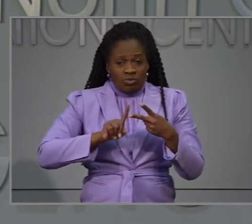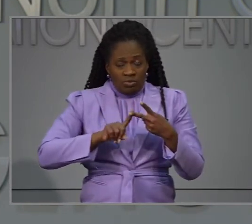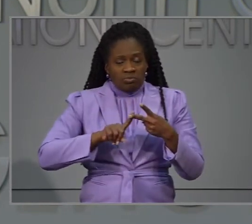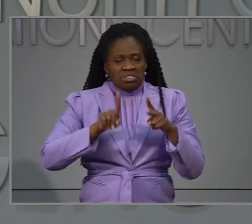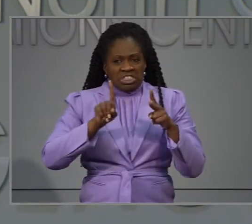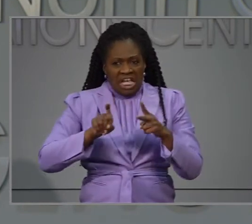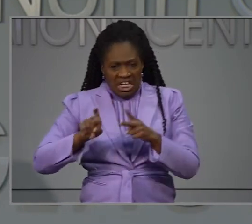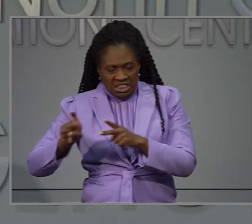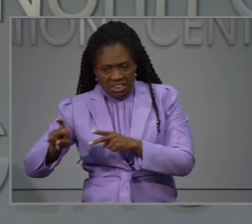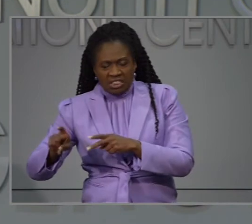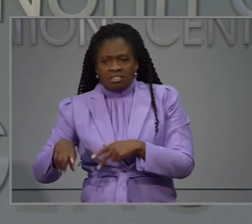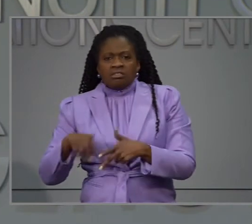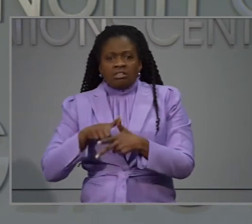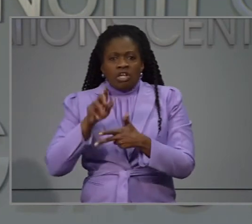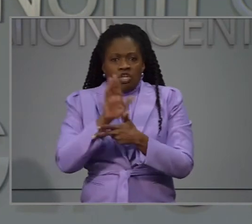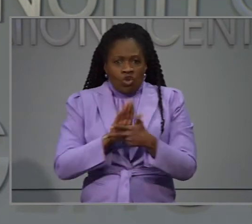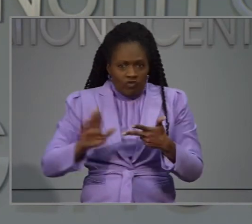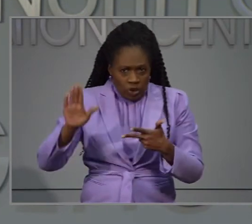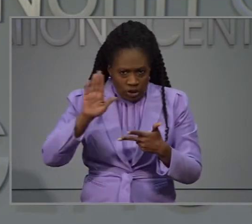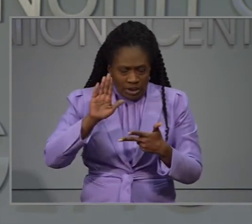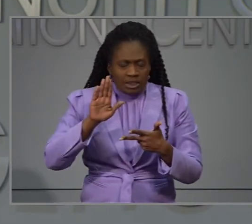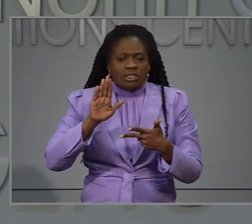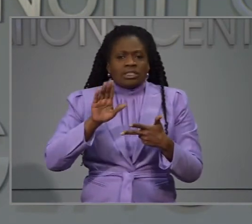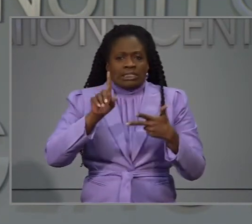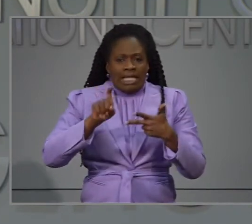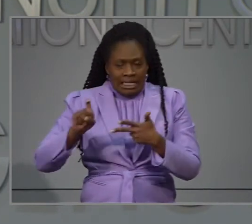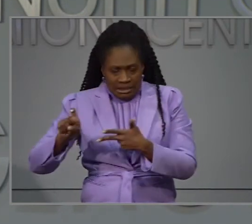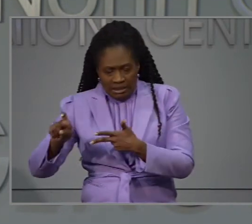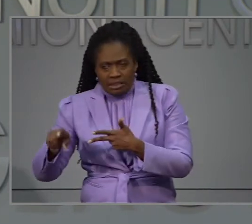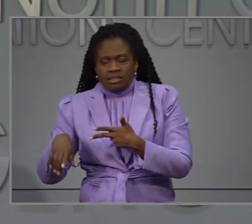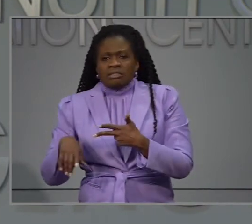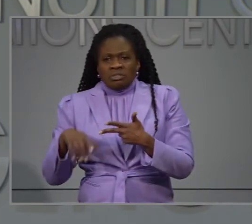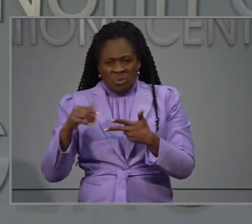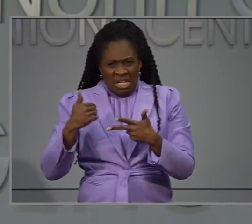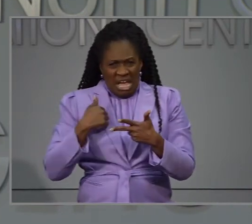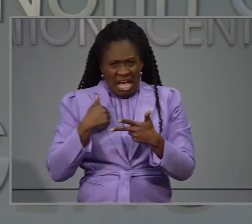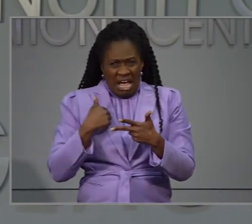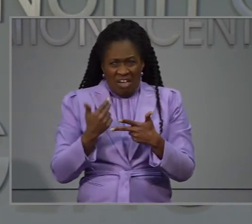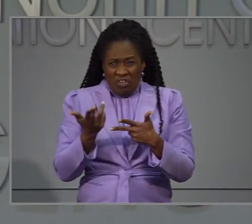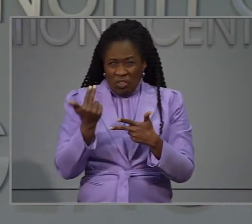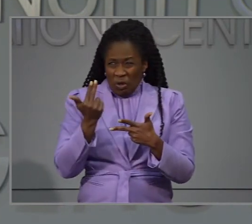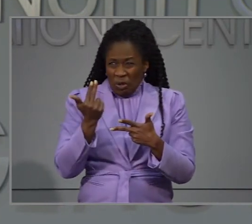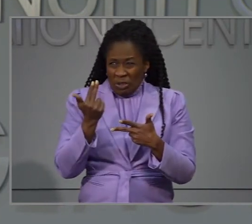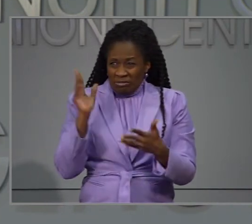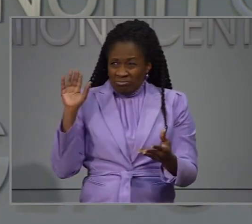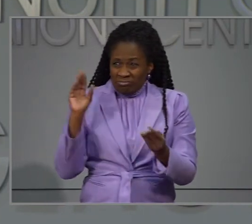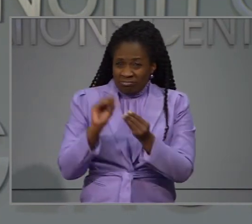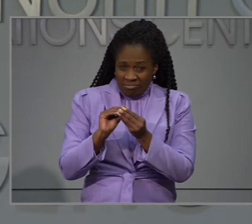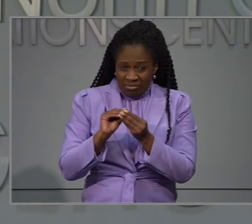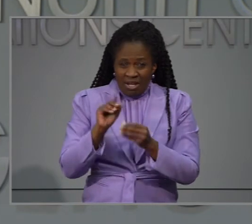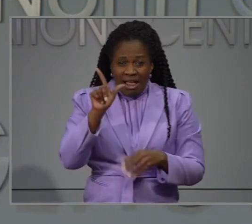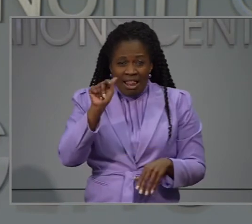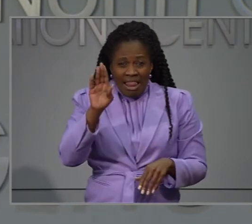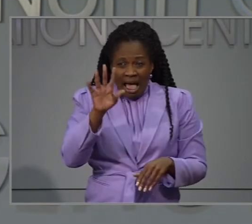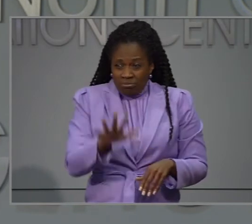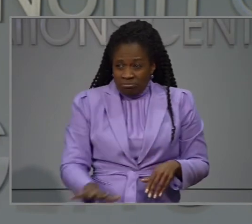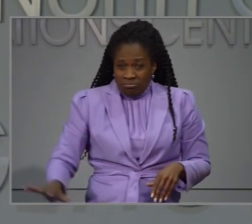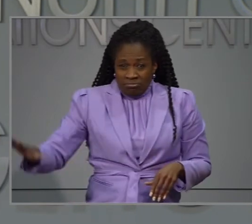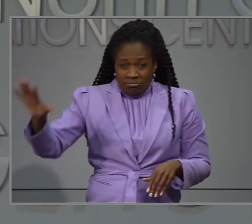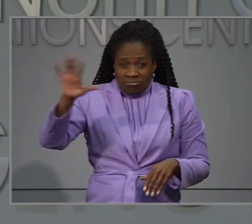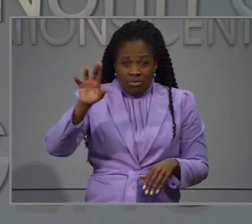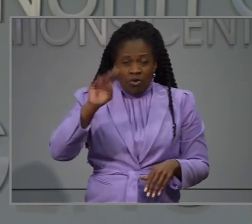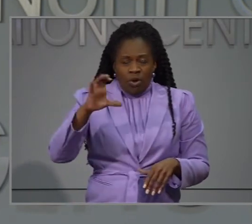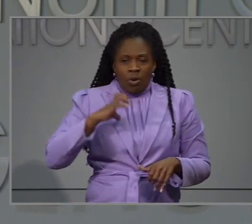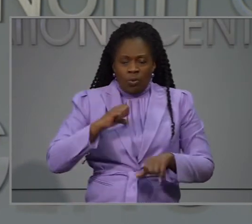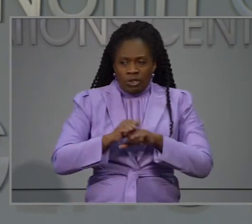están haciendo las pruebas las universidades también hacen pruebas y es que tenemos 13 laboratorios en